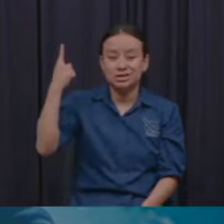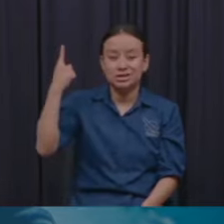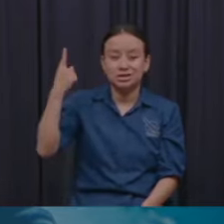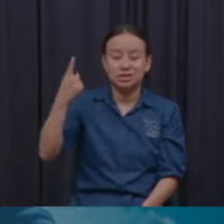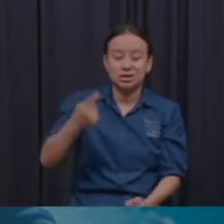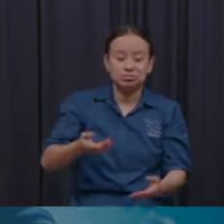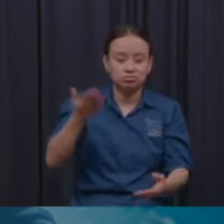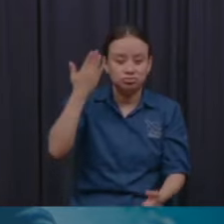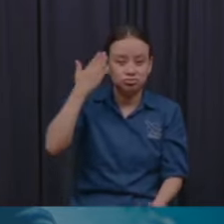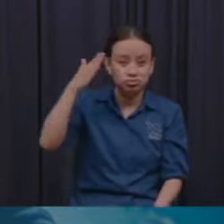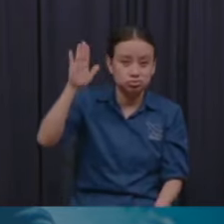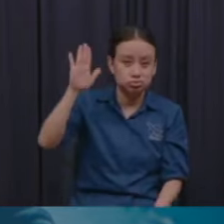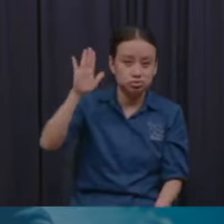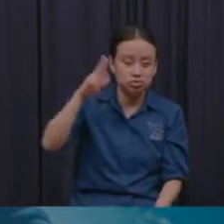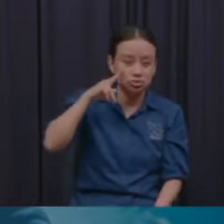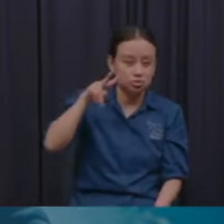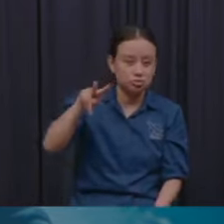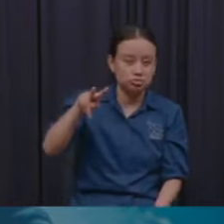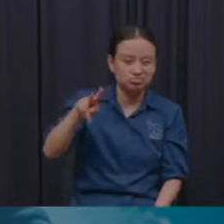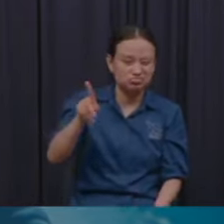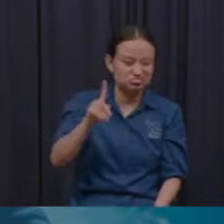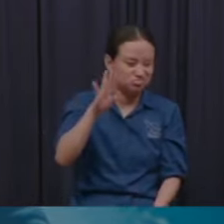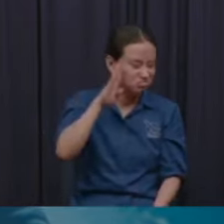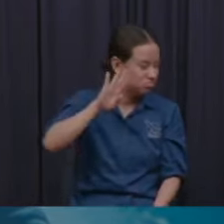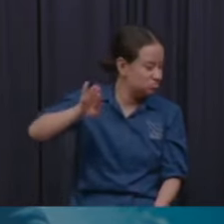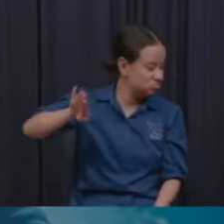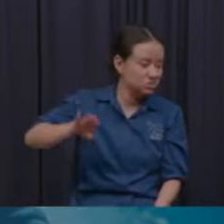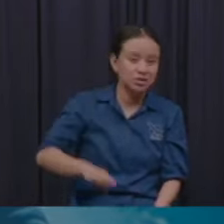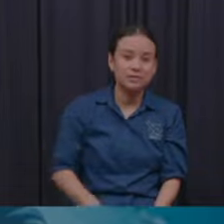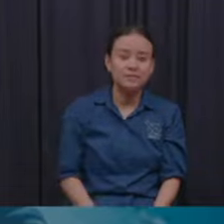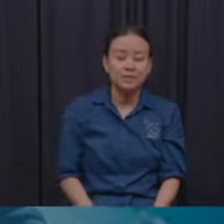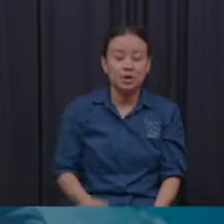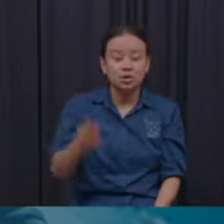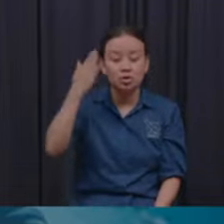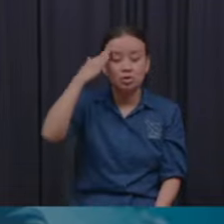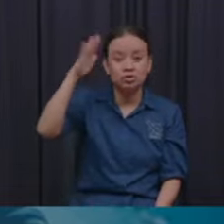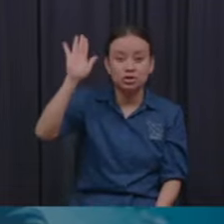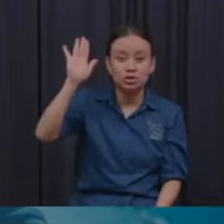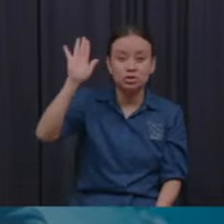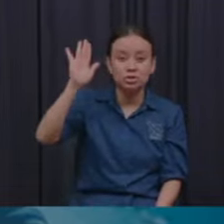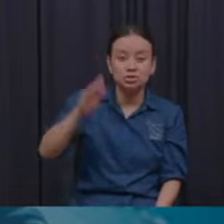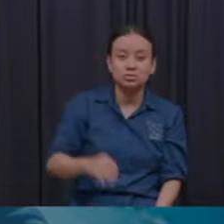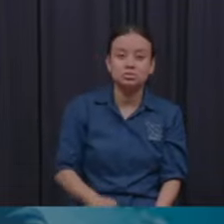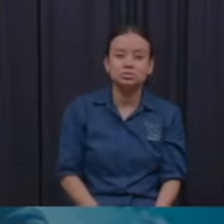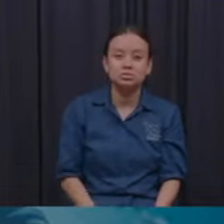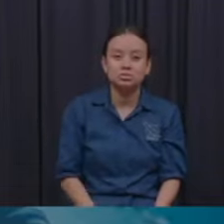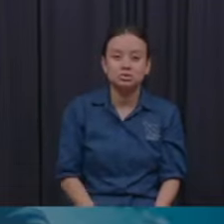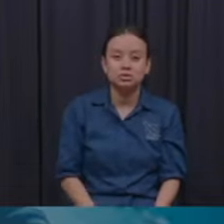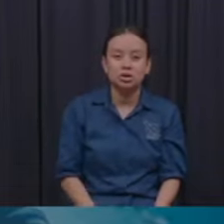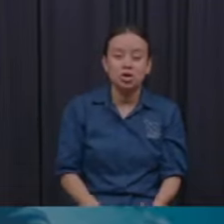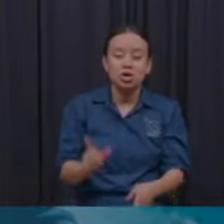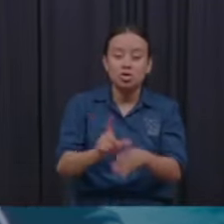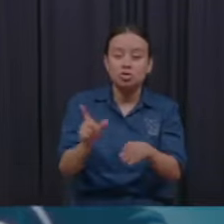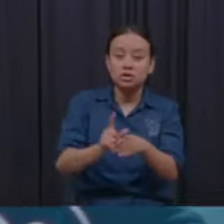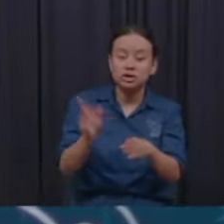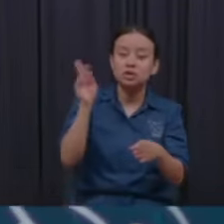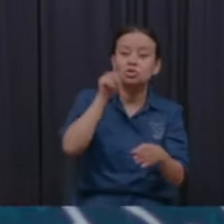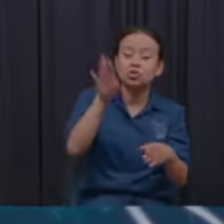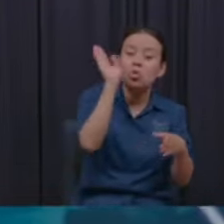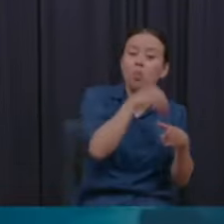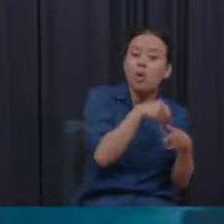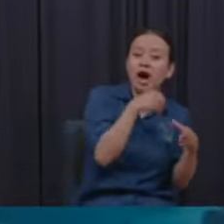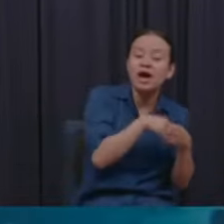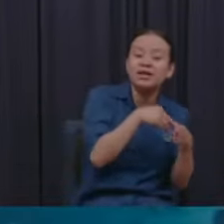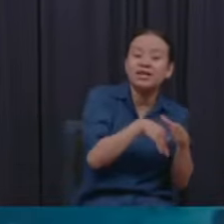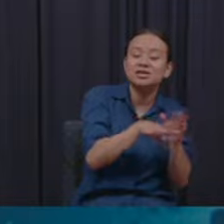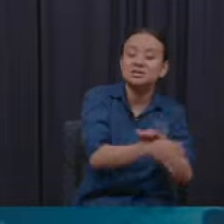ver. ¿No será que lo que está estorbando es que hay ahí esas cosas que están guardadas, que fueron de antes, es verdad, pero que